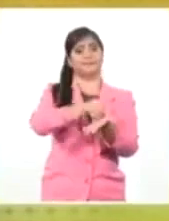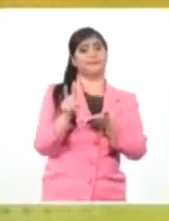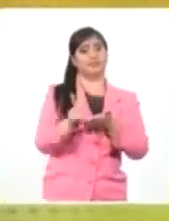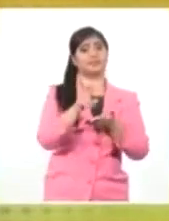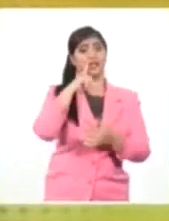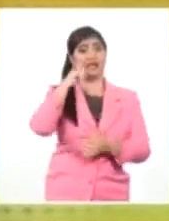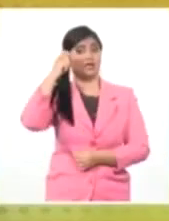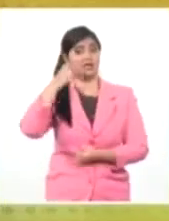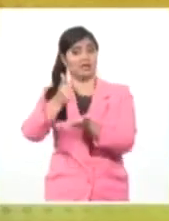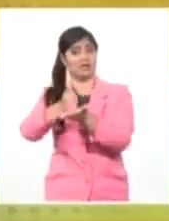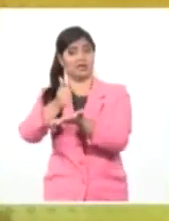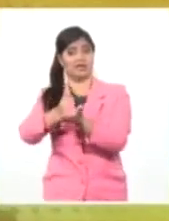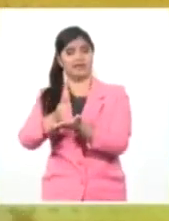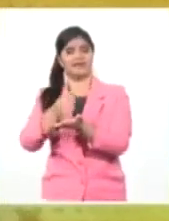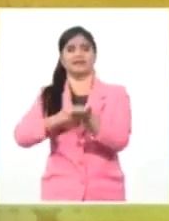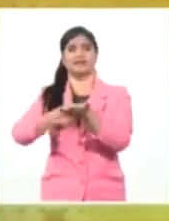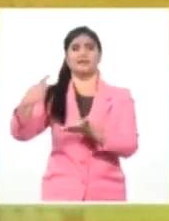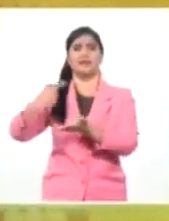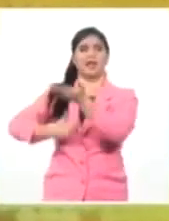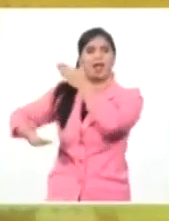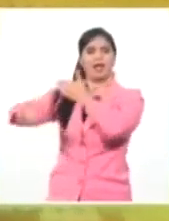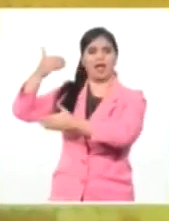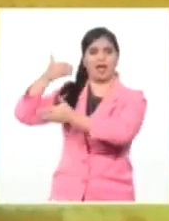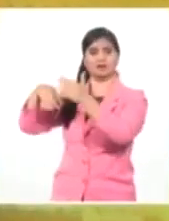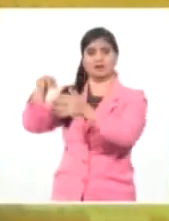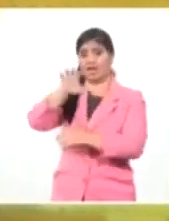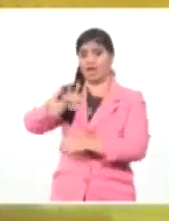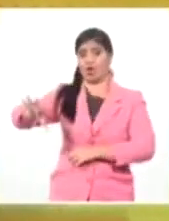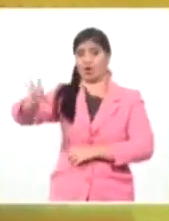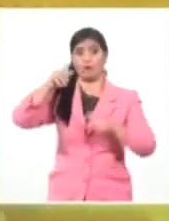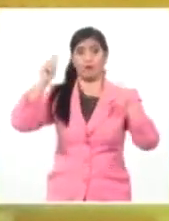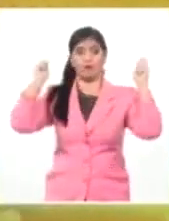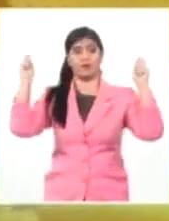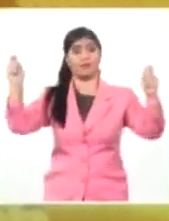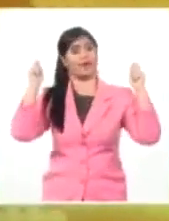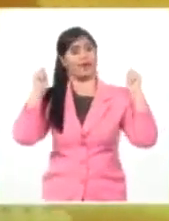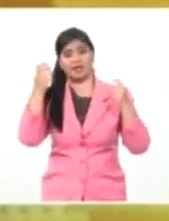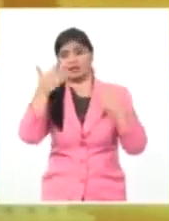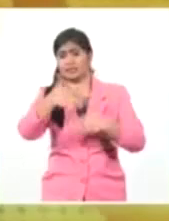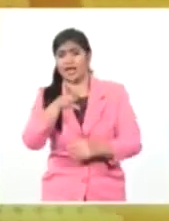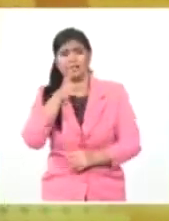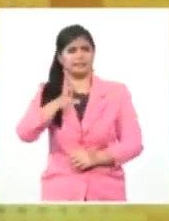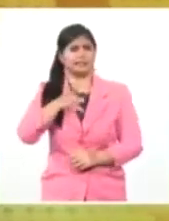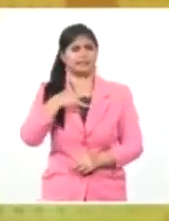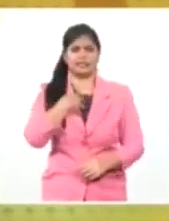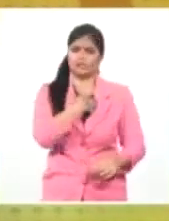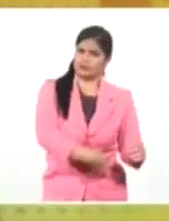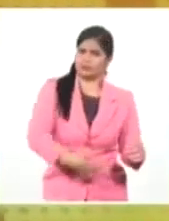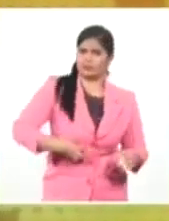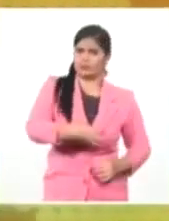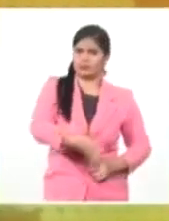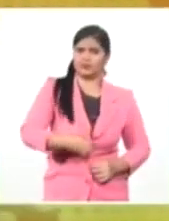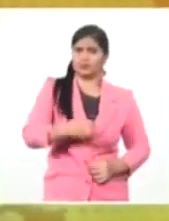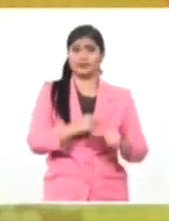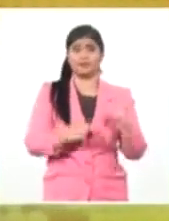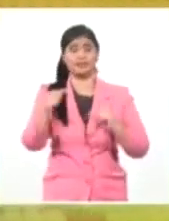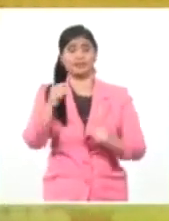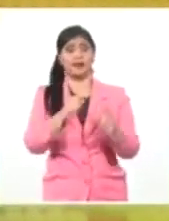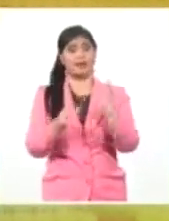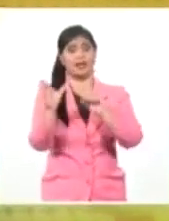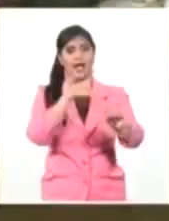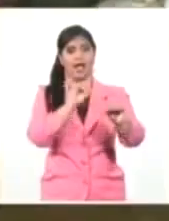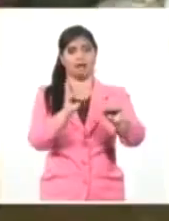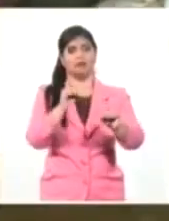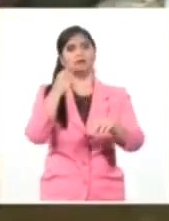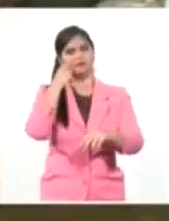los europeos semanas atrás. Pero les propongo ver los principales mensajes que intercambiaron ambos mandatarios y que quisieron posicionar ante la